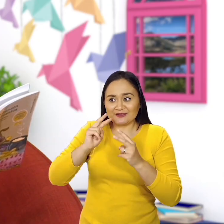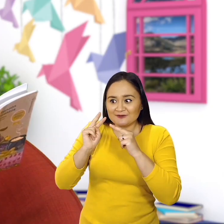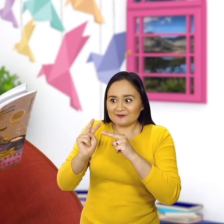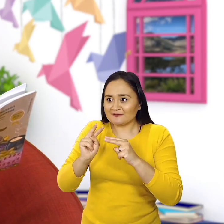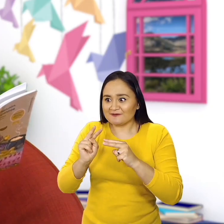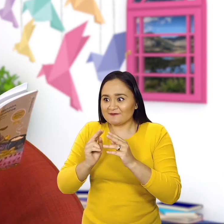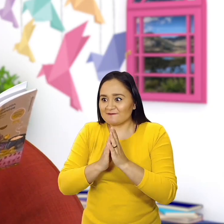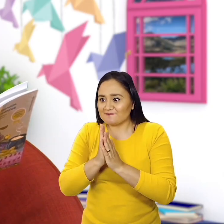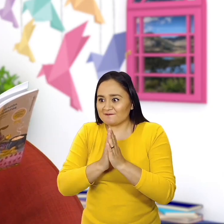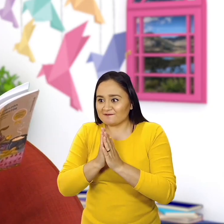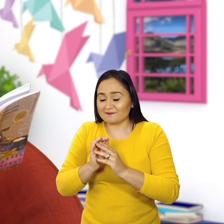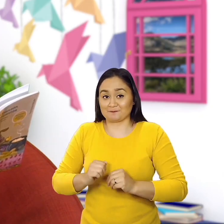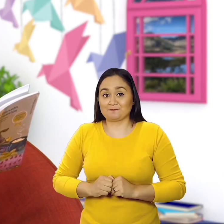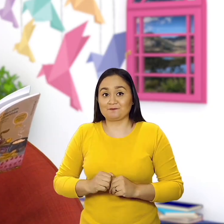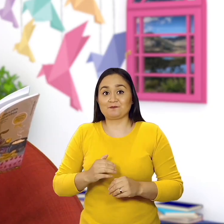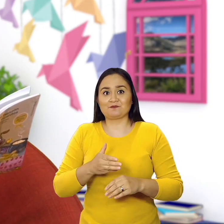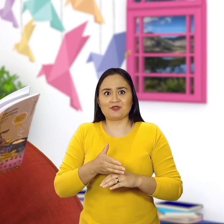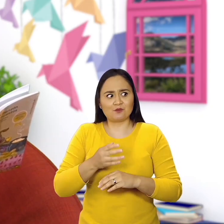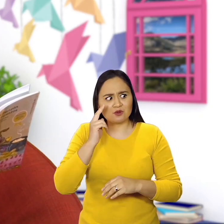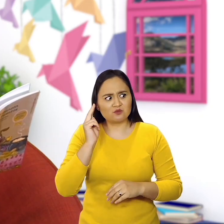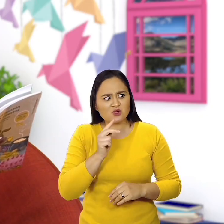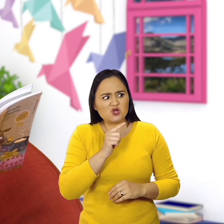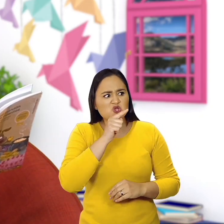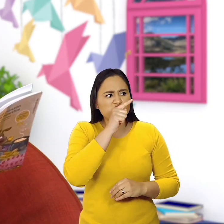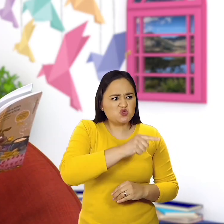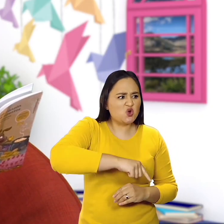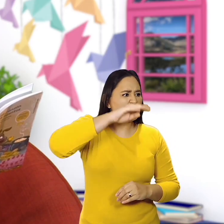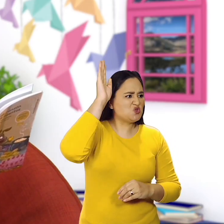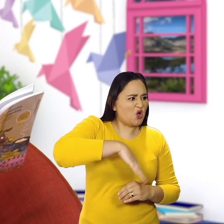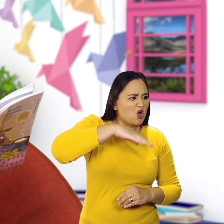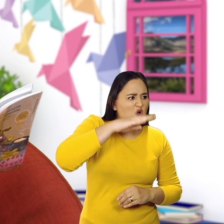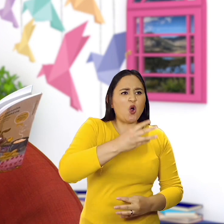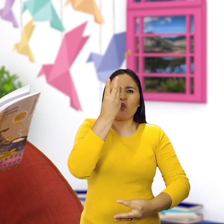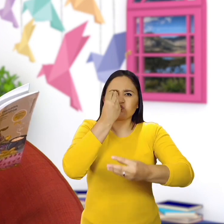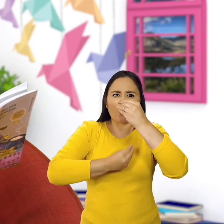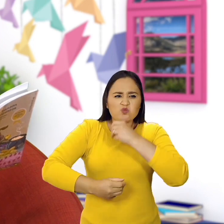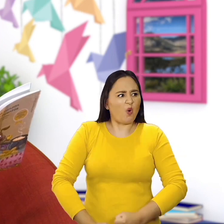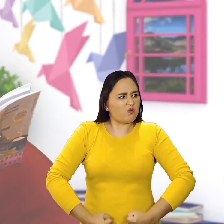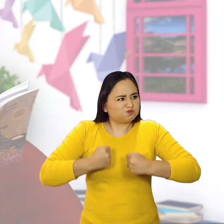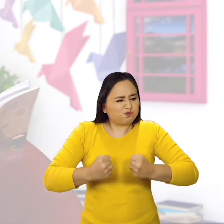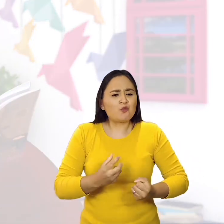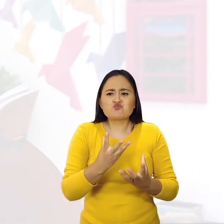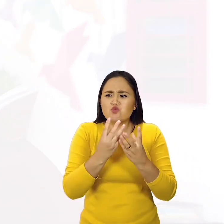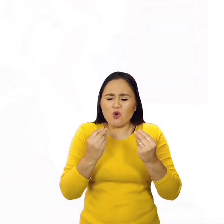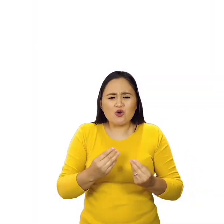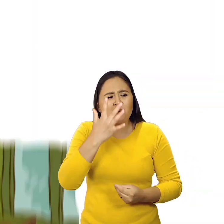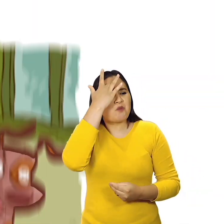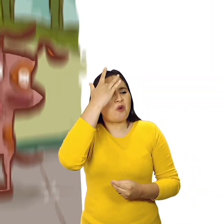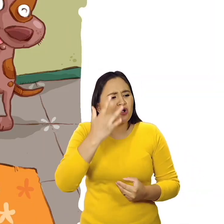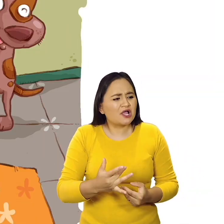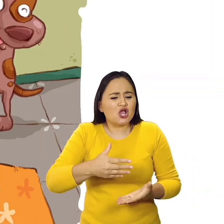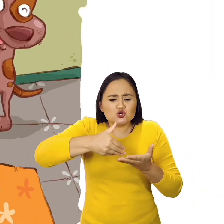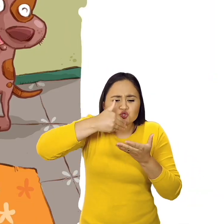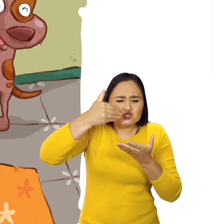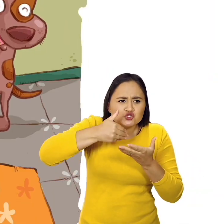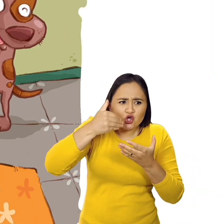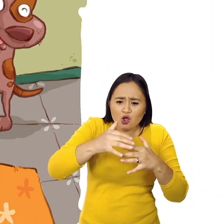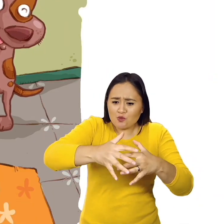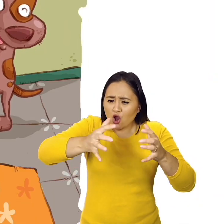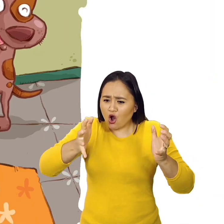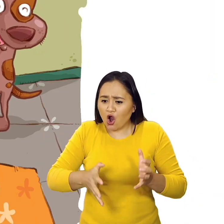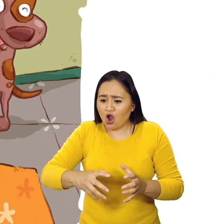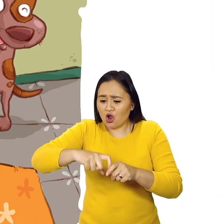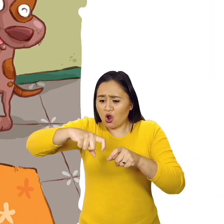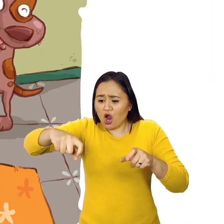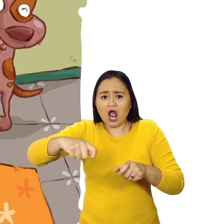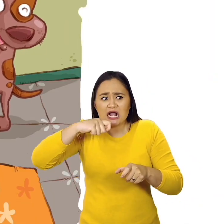El plato donde estaba un bolón vio lo que había hecho Perrito Panzón. «Eres un tragón, Perrito Panzón. ¿Por